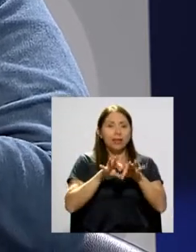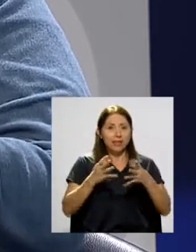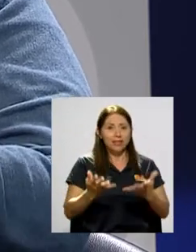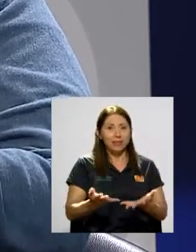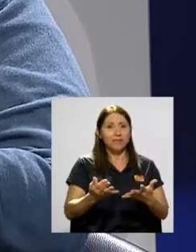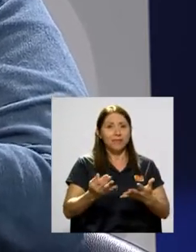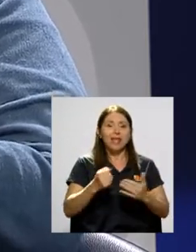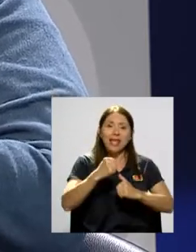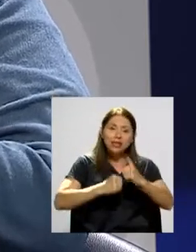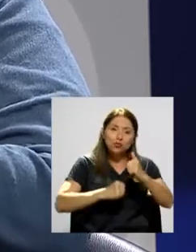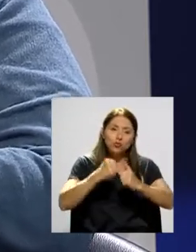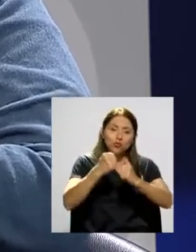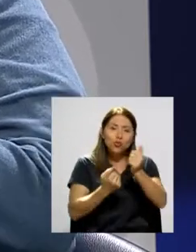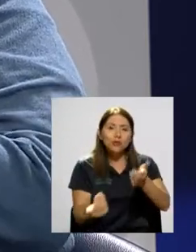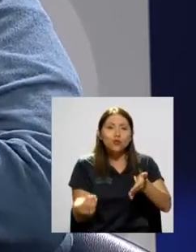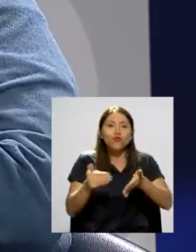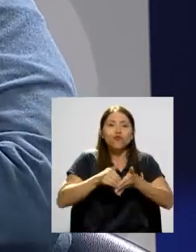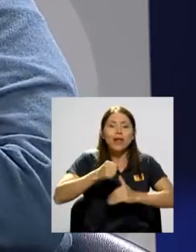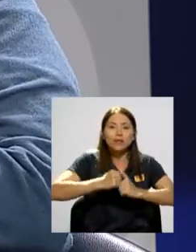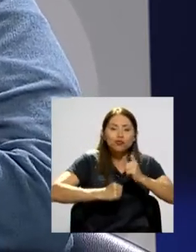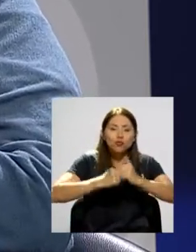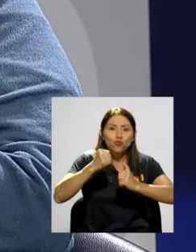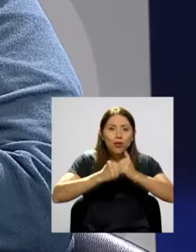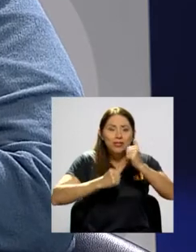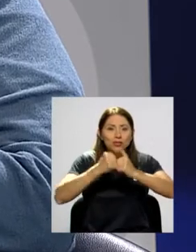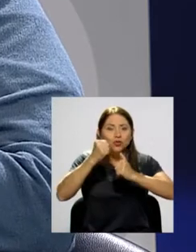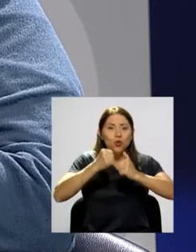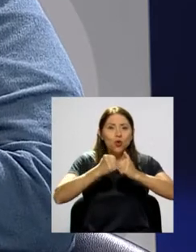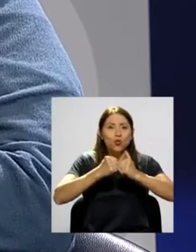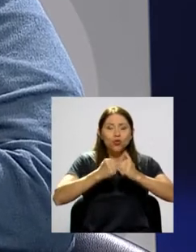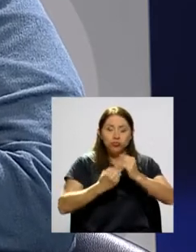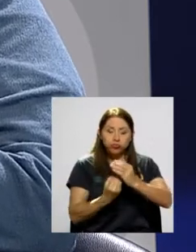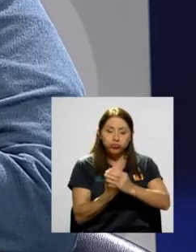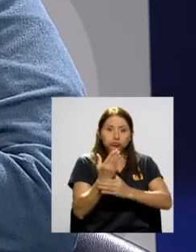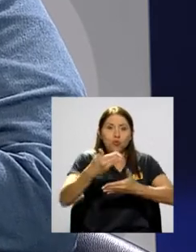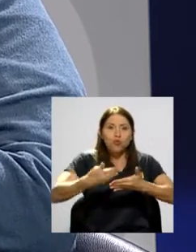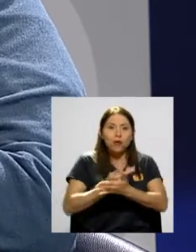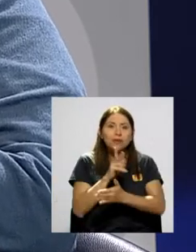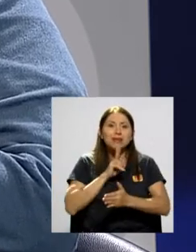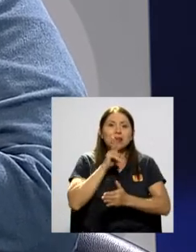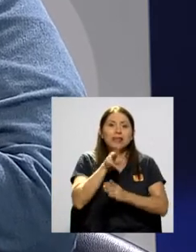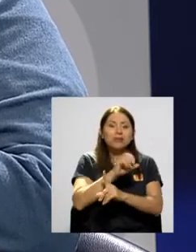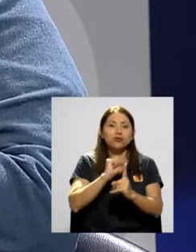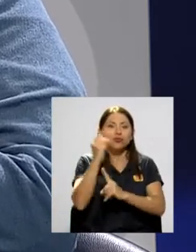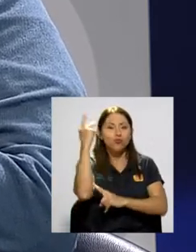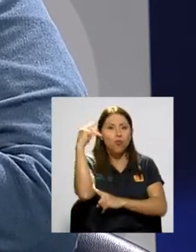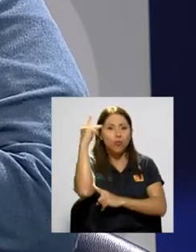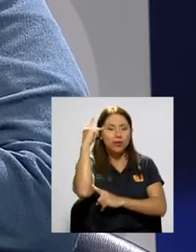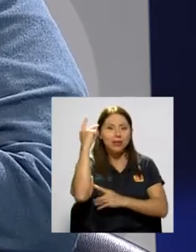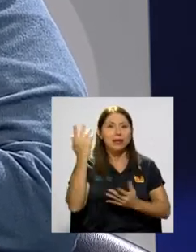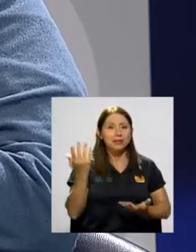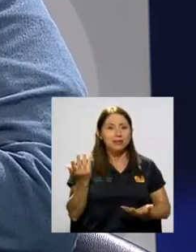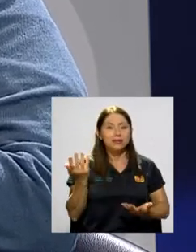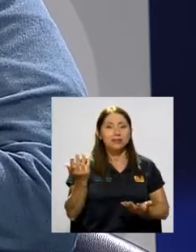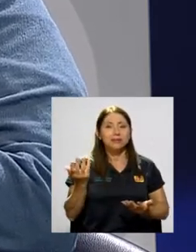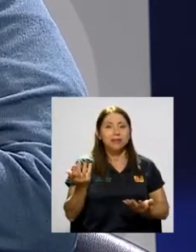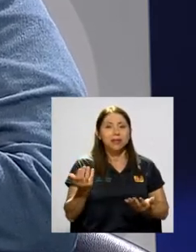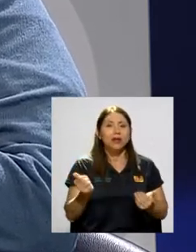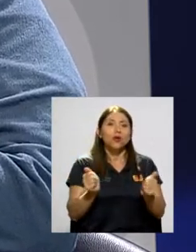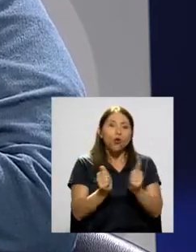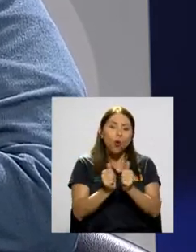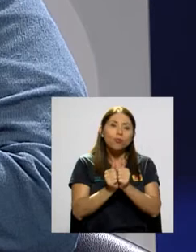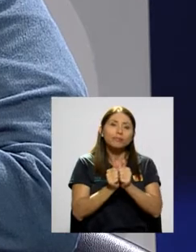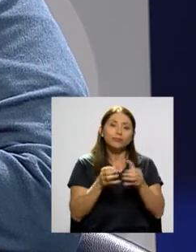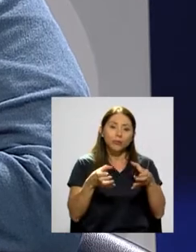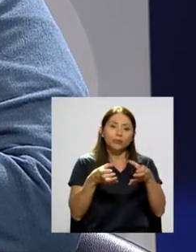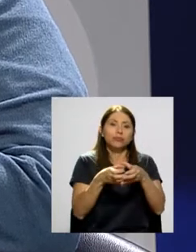estructuración, reestructuración, conformación de nuevas realidades sociopolíticas a partir de los espacios de